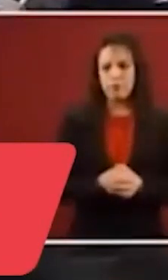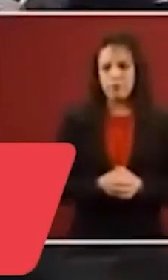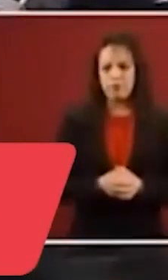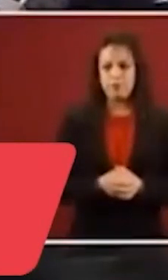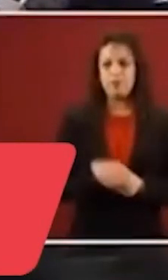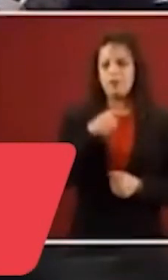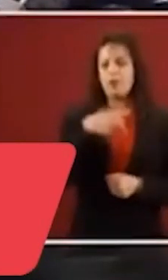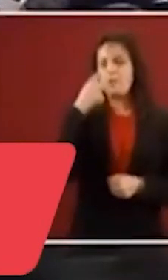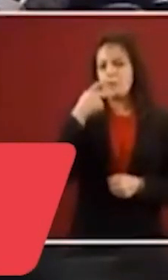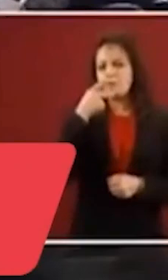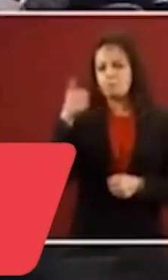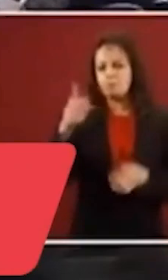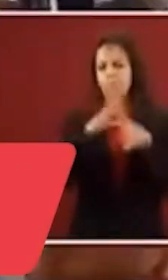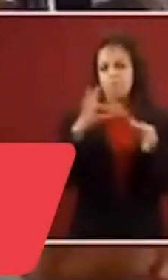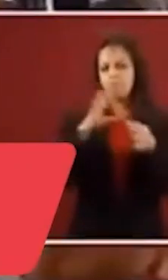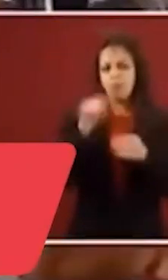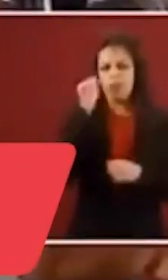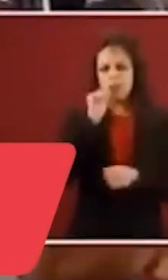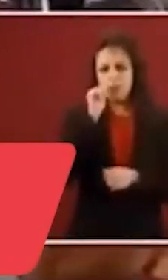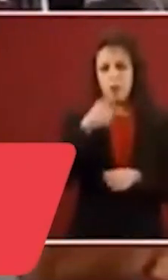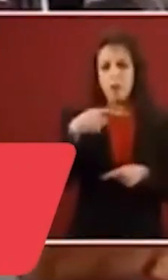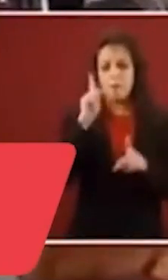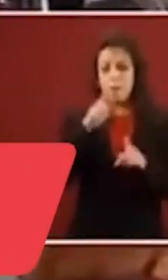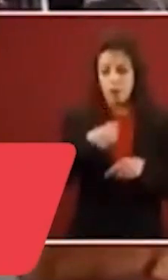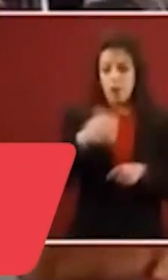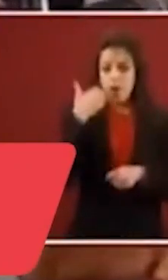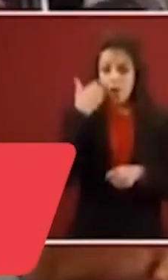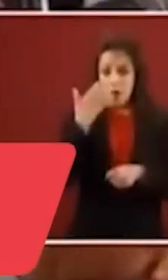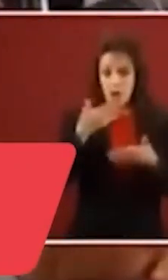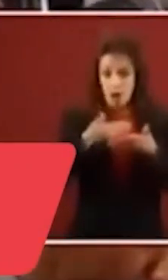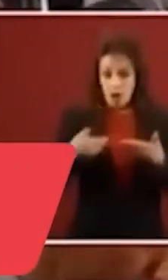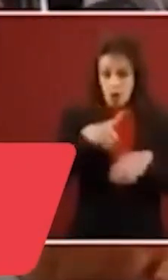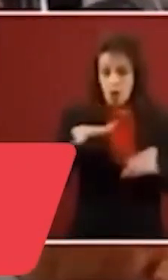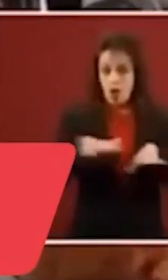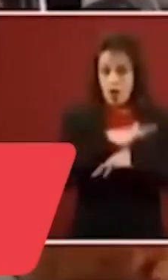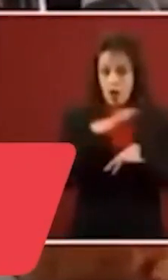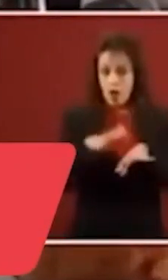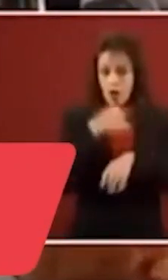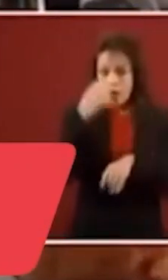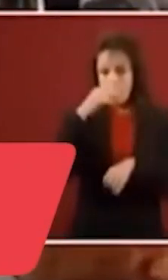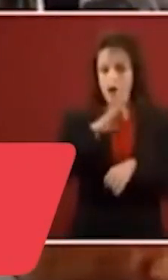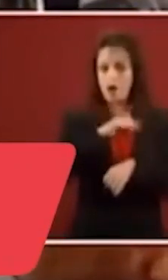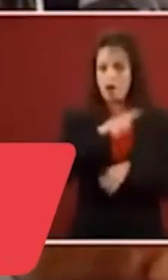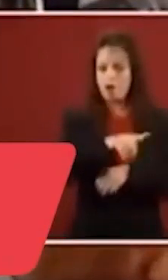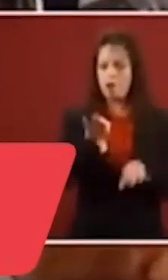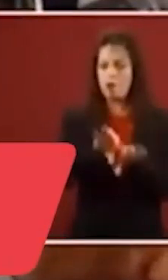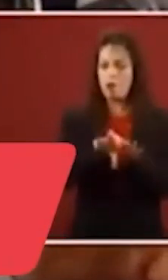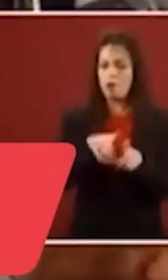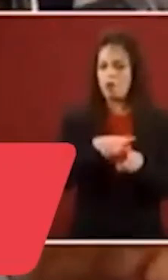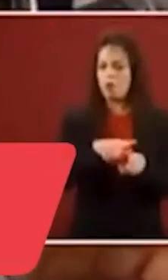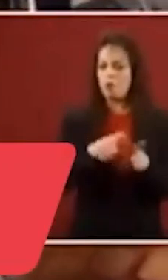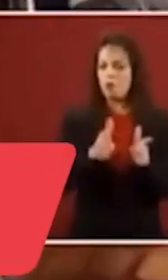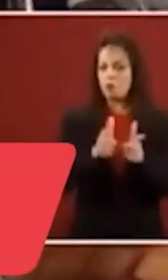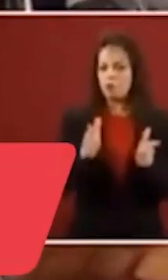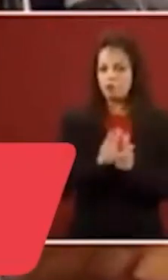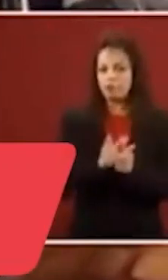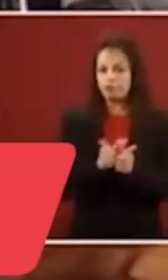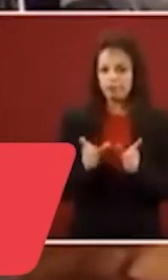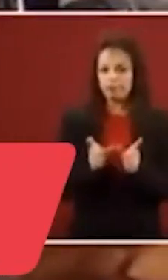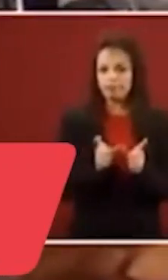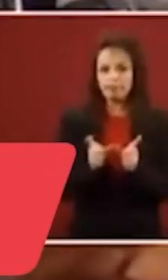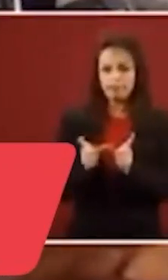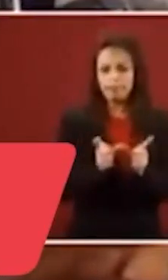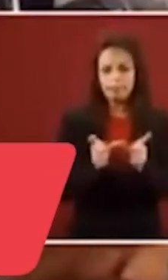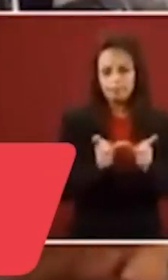este caso Putin, un presidente que, repito, en el momento más difícil para todos los países se envió gratuitamente